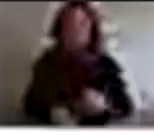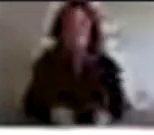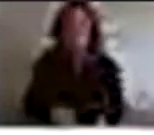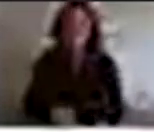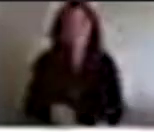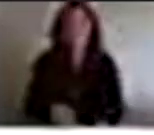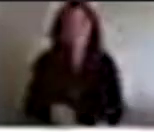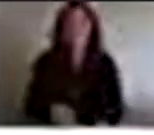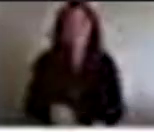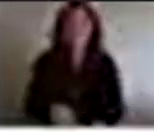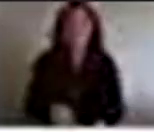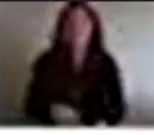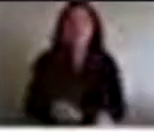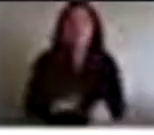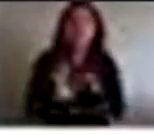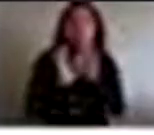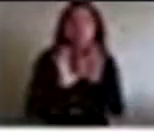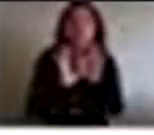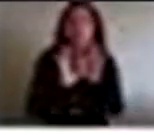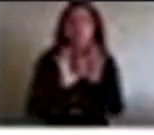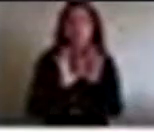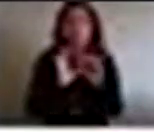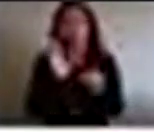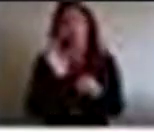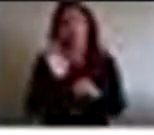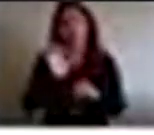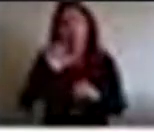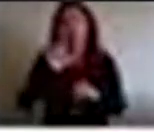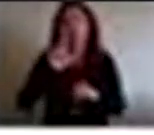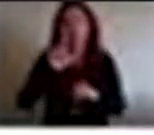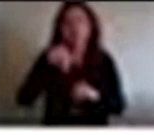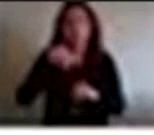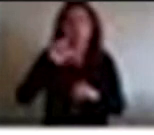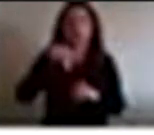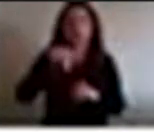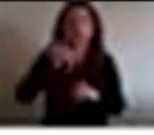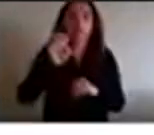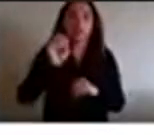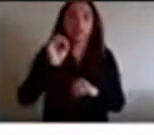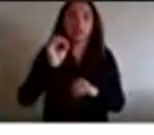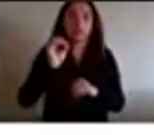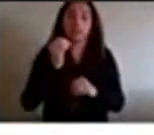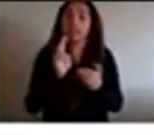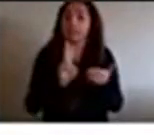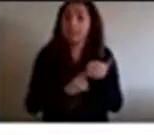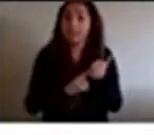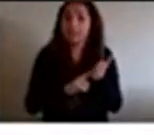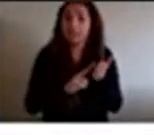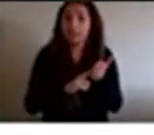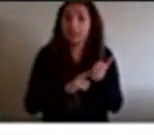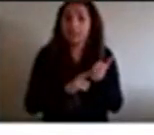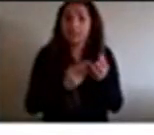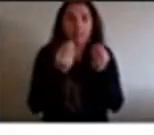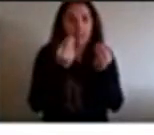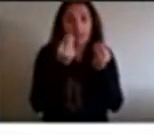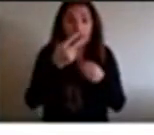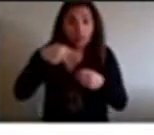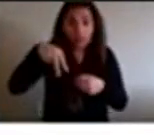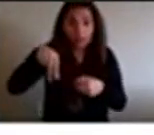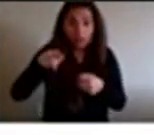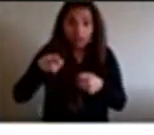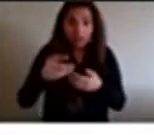Bueno, muchas gracias, Fernando, por tus palabras. La verdad, qué buena noticia nos has